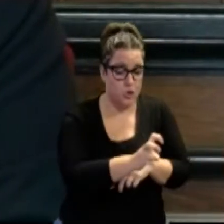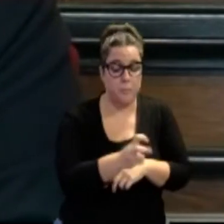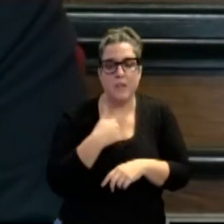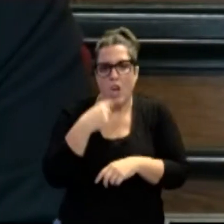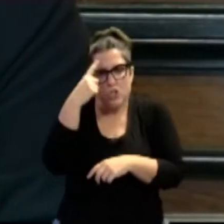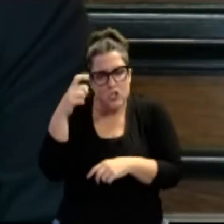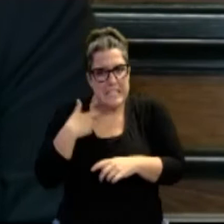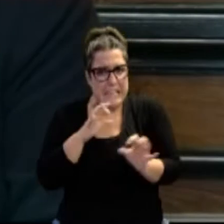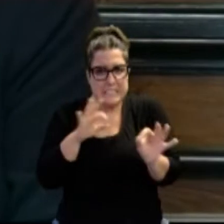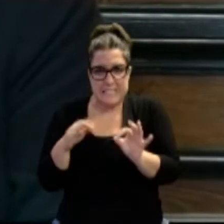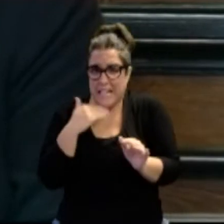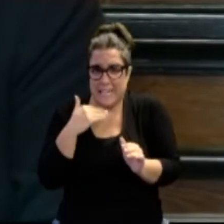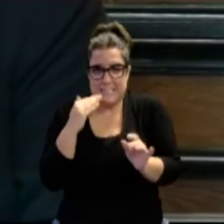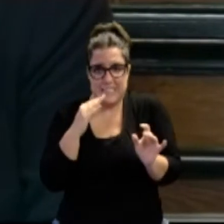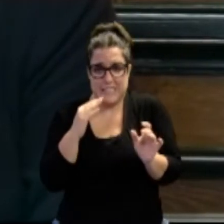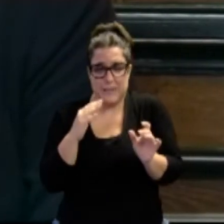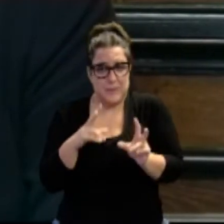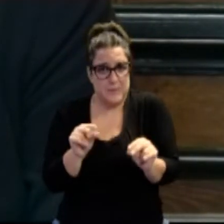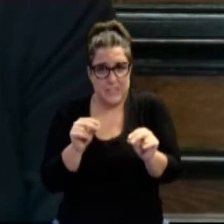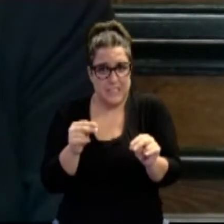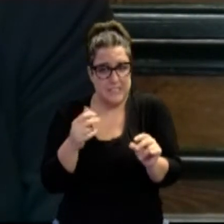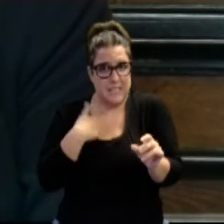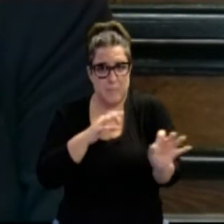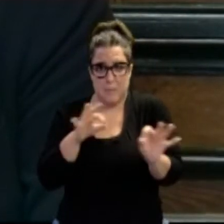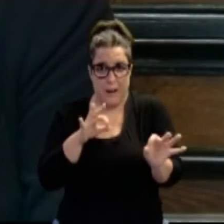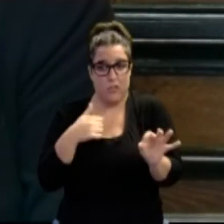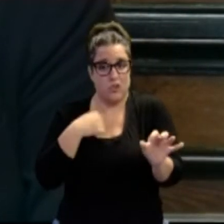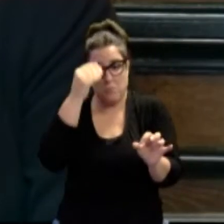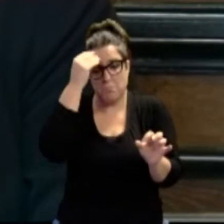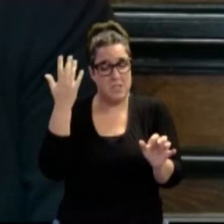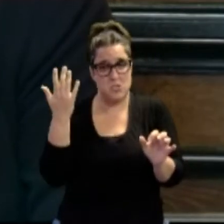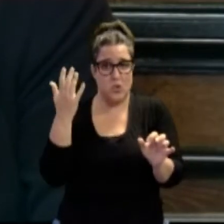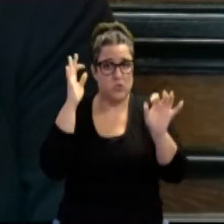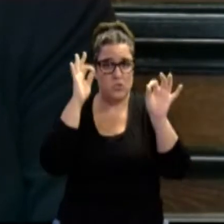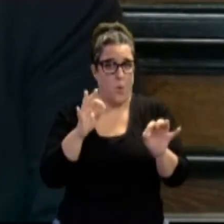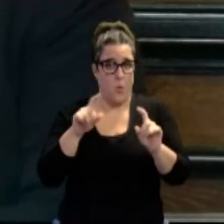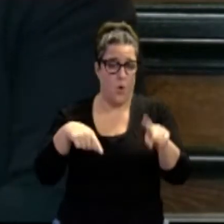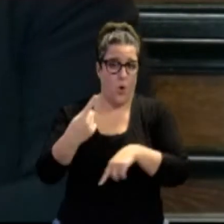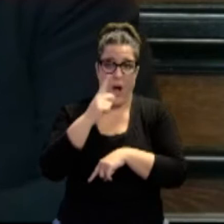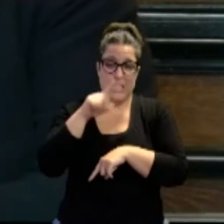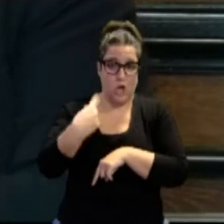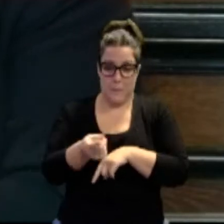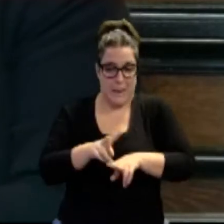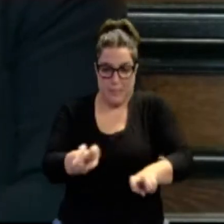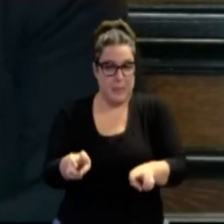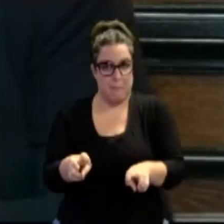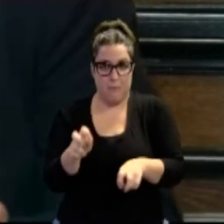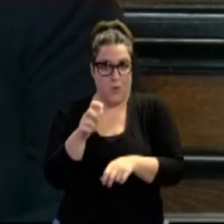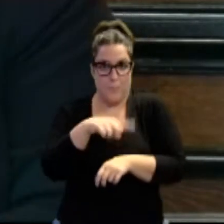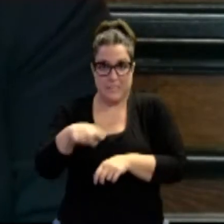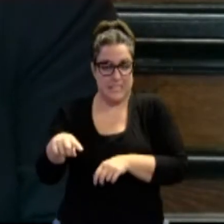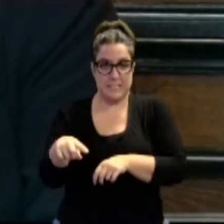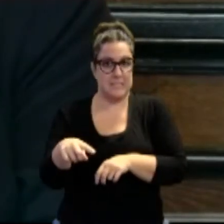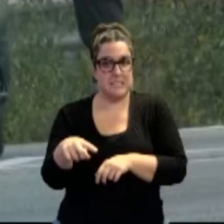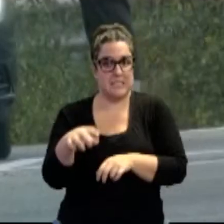está prácticamente todo ultimado, entonces entiendo que se podrán producir en los primeros semanas o meses